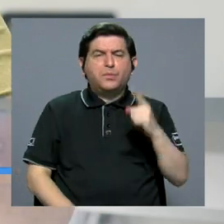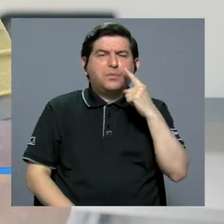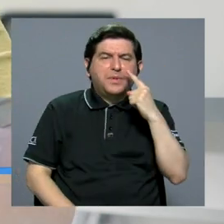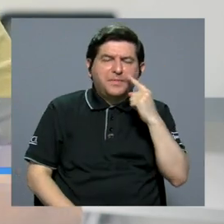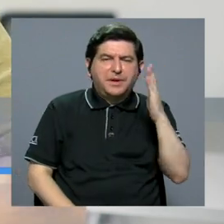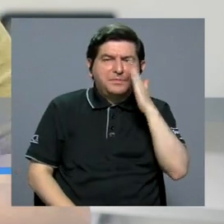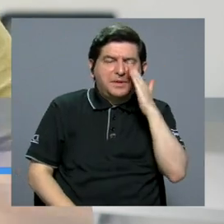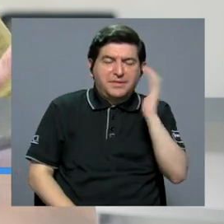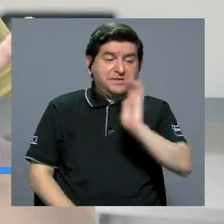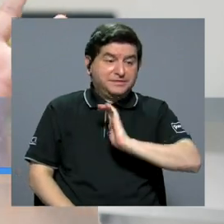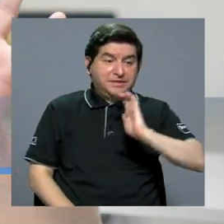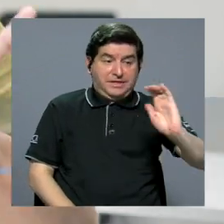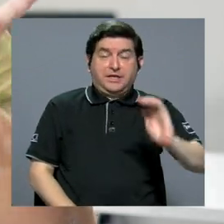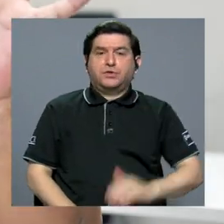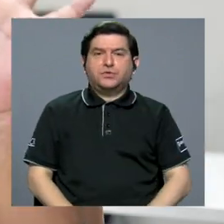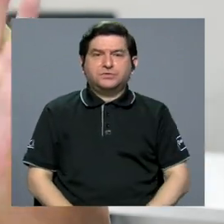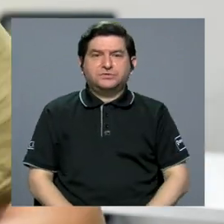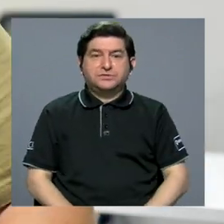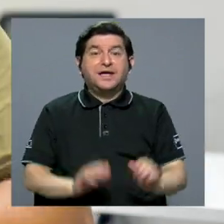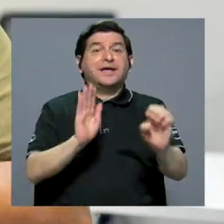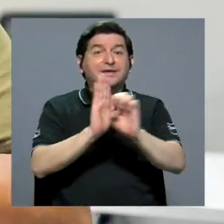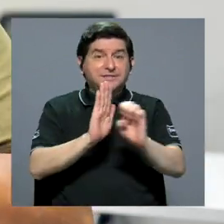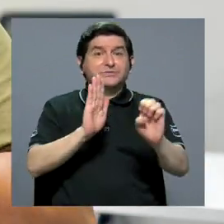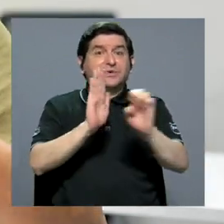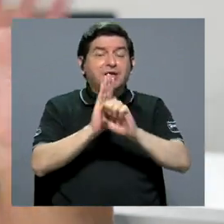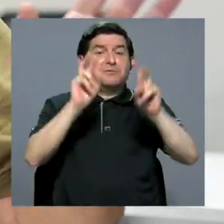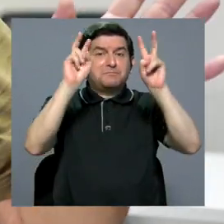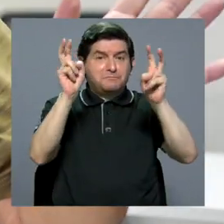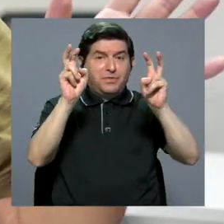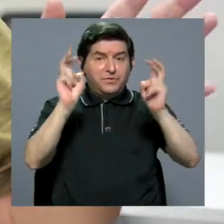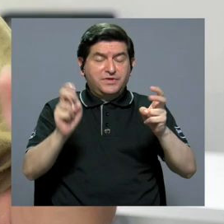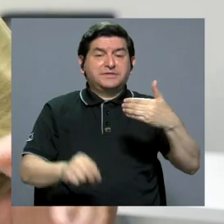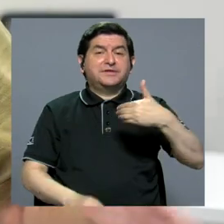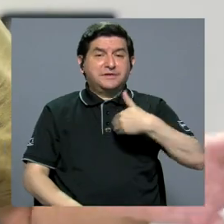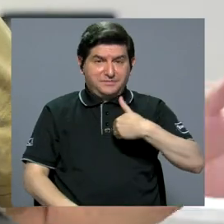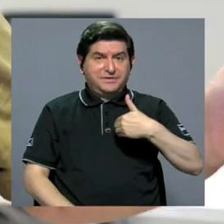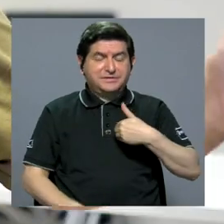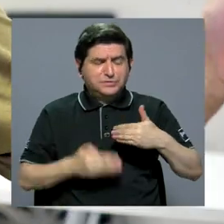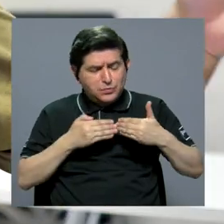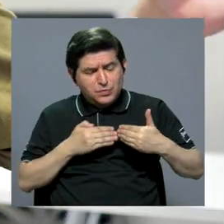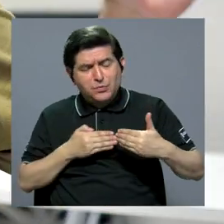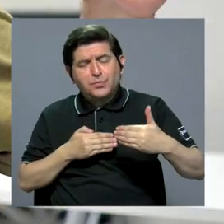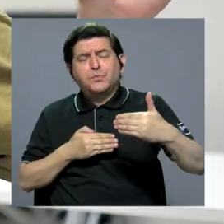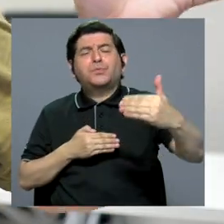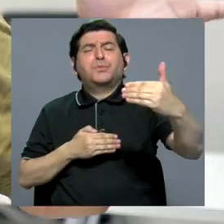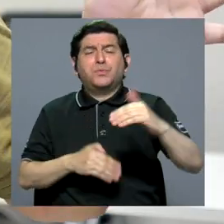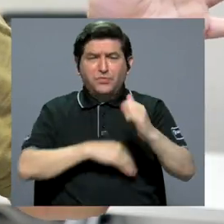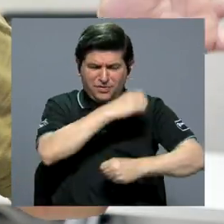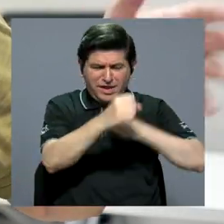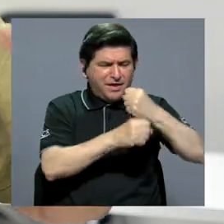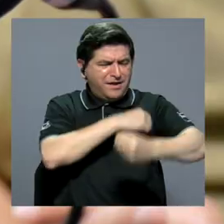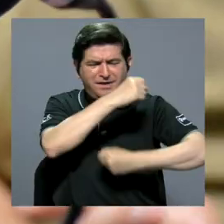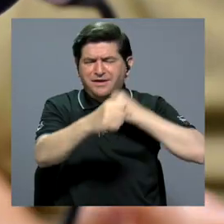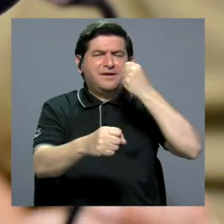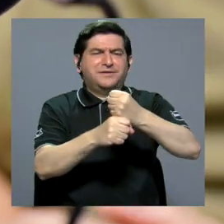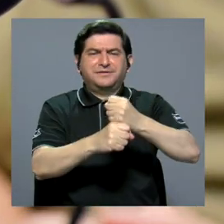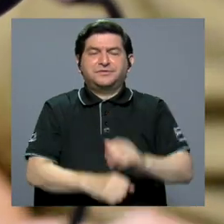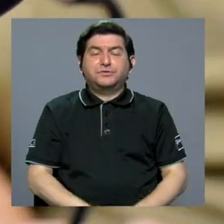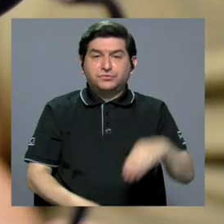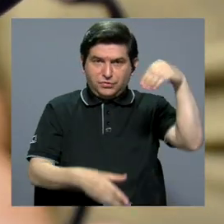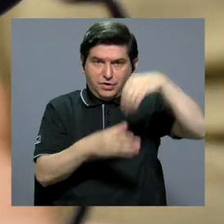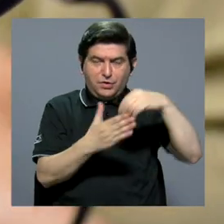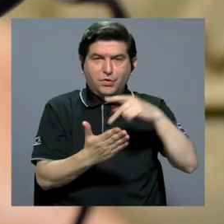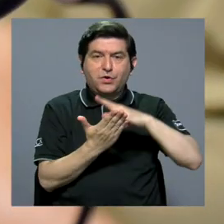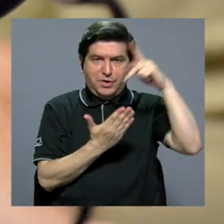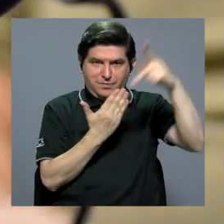mamás y los niños y las niñas. Son ejemplos de las temáticas que hemos tenido a lo largo de todos estos años, incluyendo